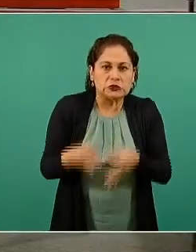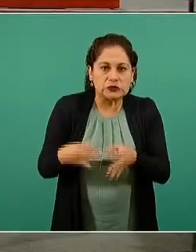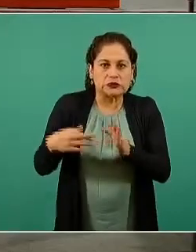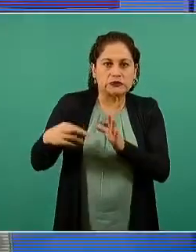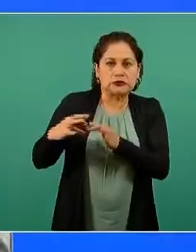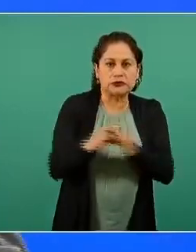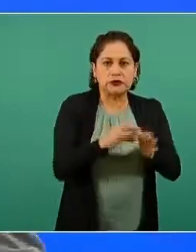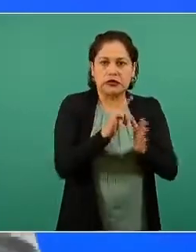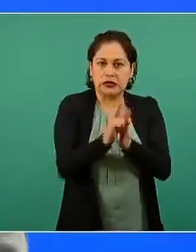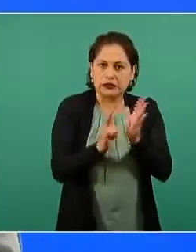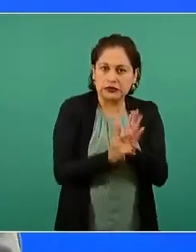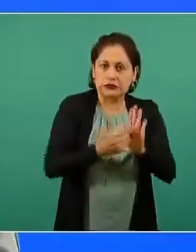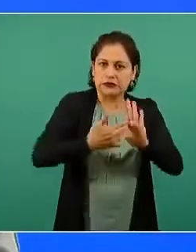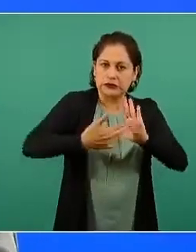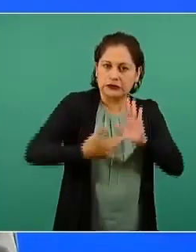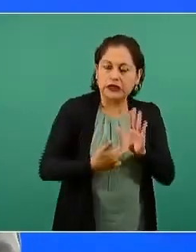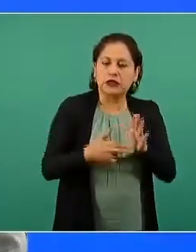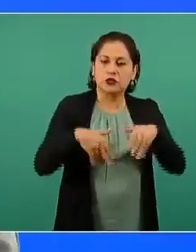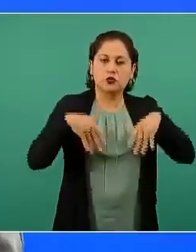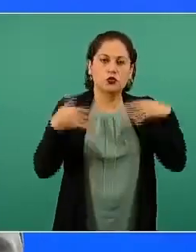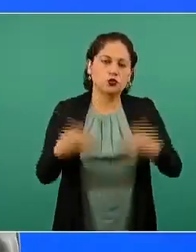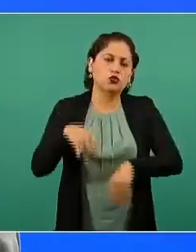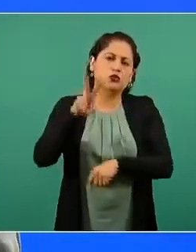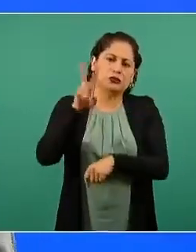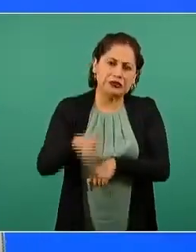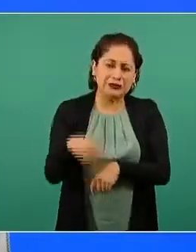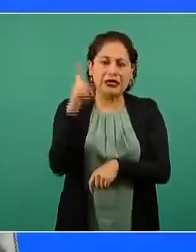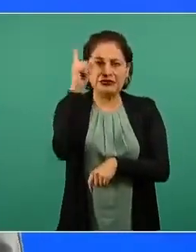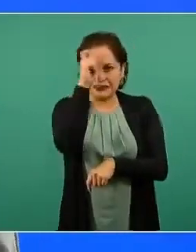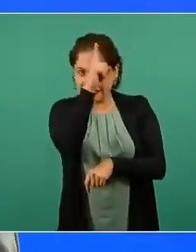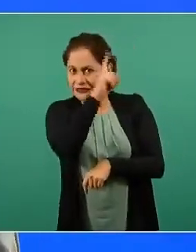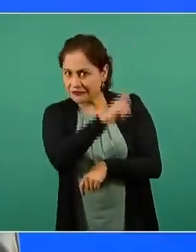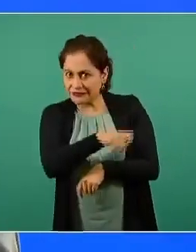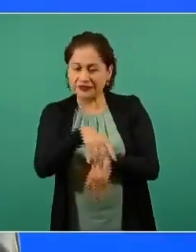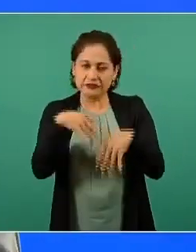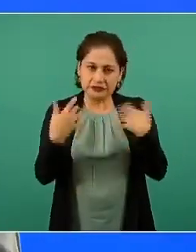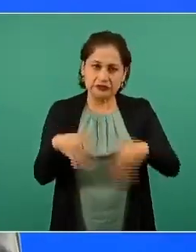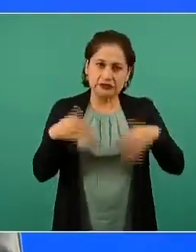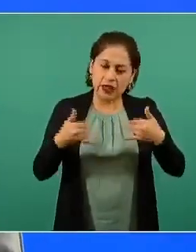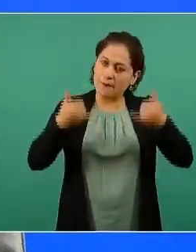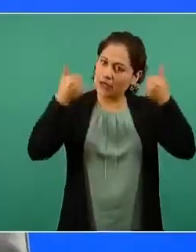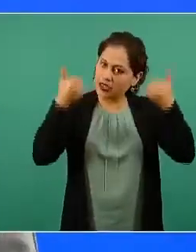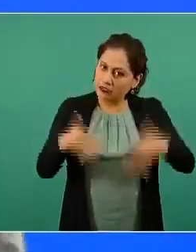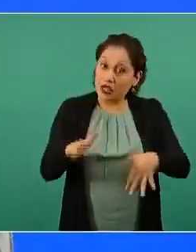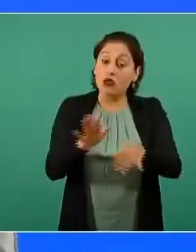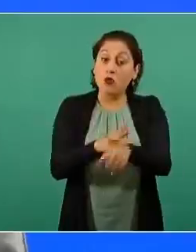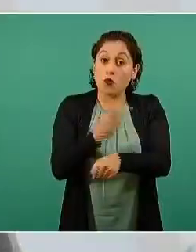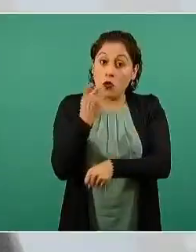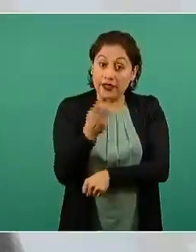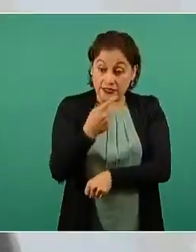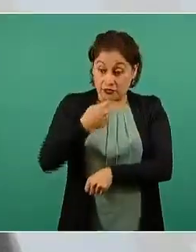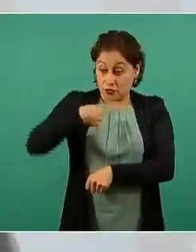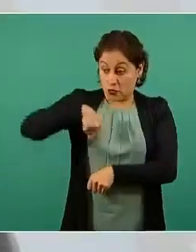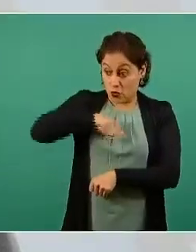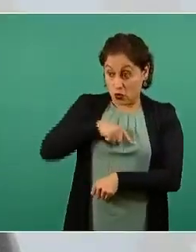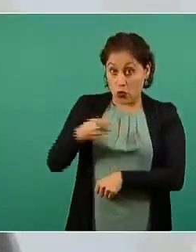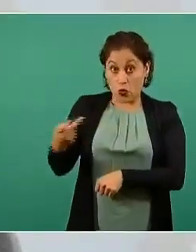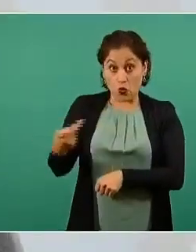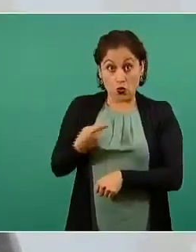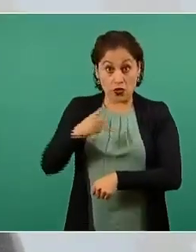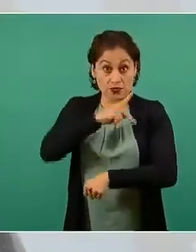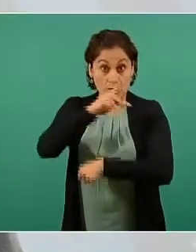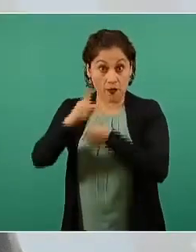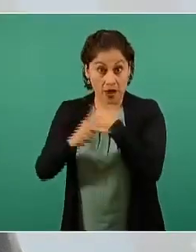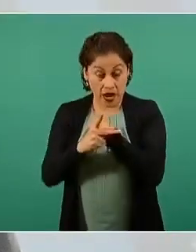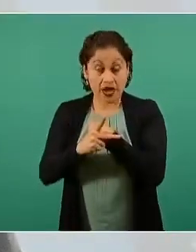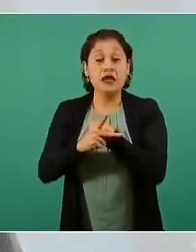privados. Así que tiene una complejidad enorme, por eso es que nuestros presidentes lo han anunciado, por eso que hemos venido acá